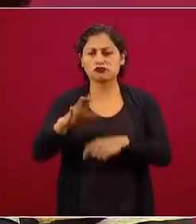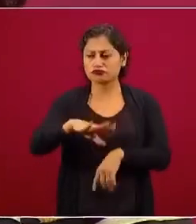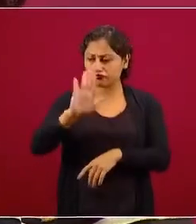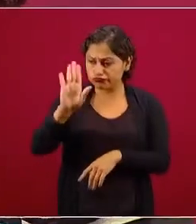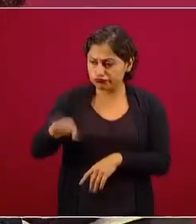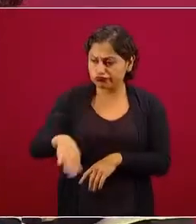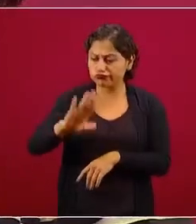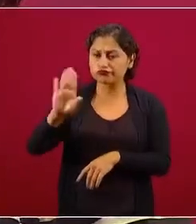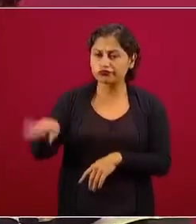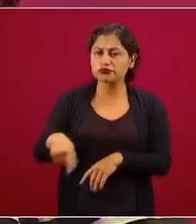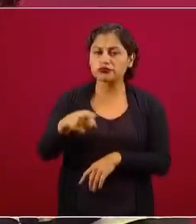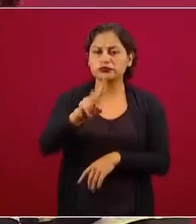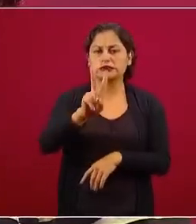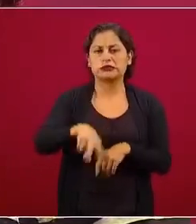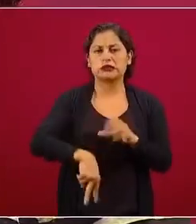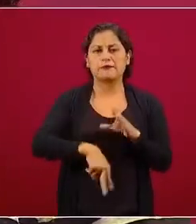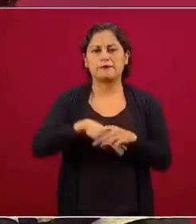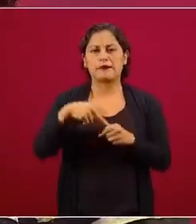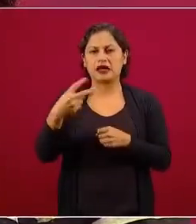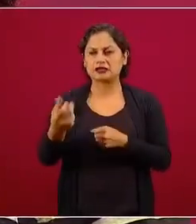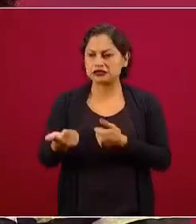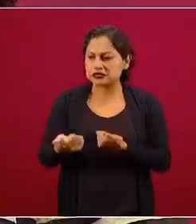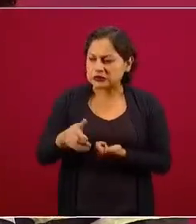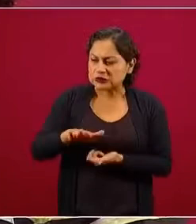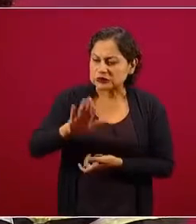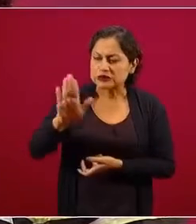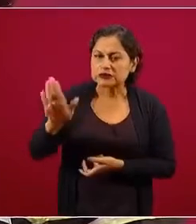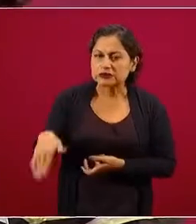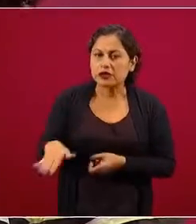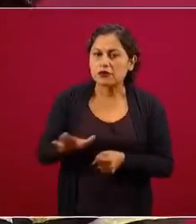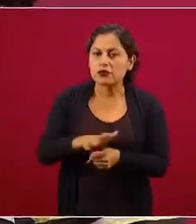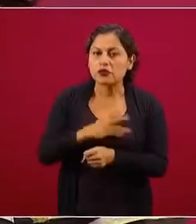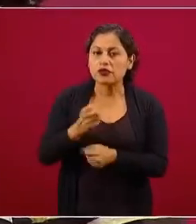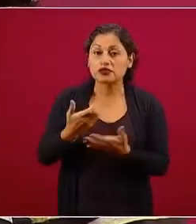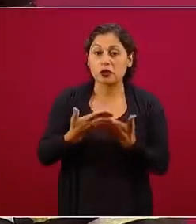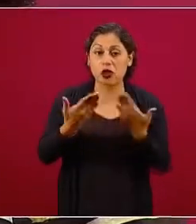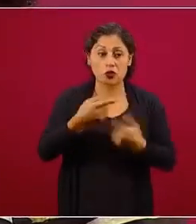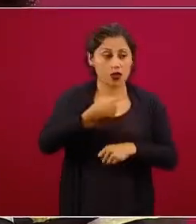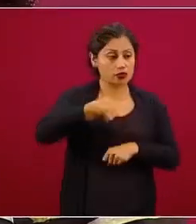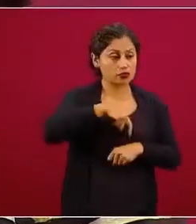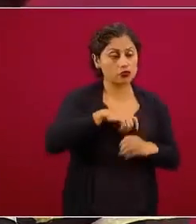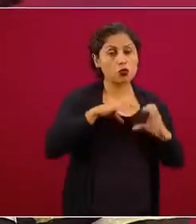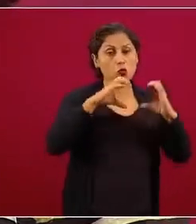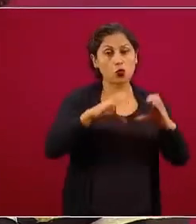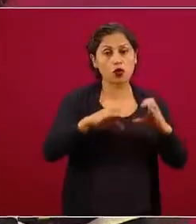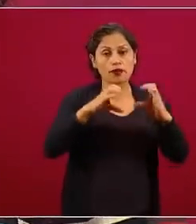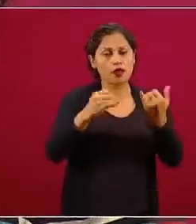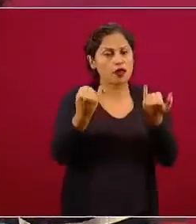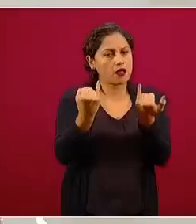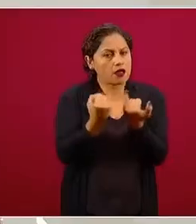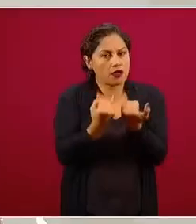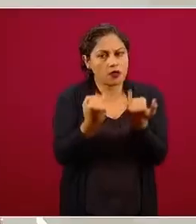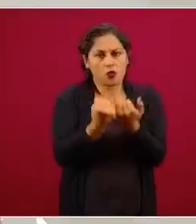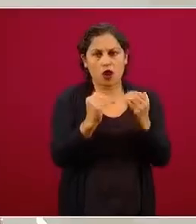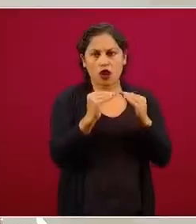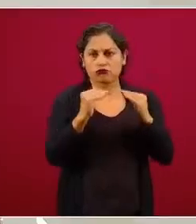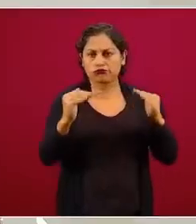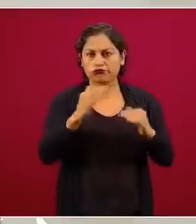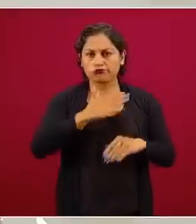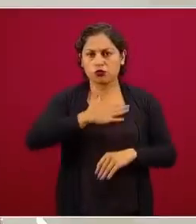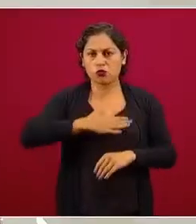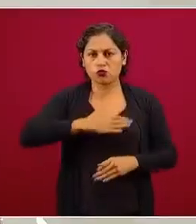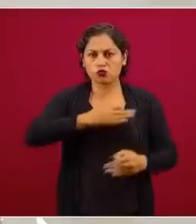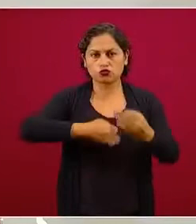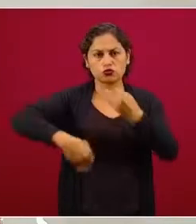va. Así que cuidarnos es cuidar al otro, es una forma de buen trato hacia los demás. Queremos